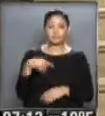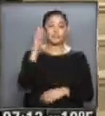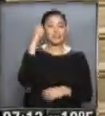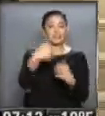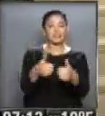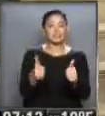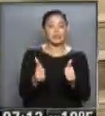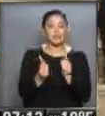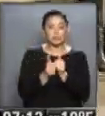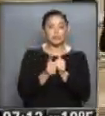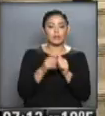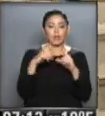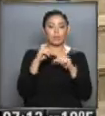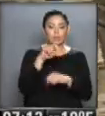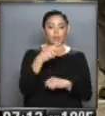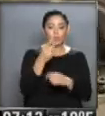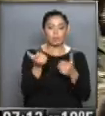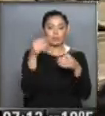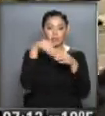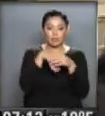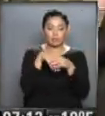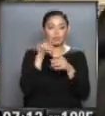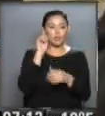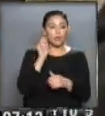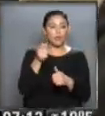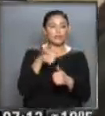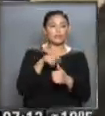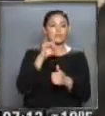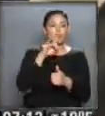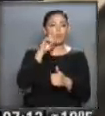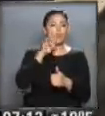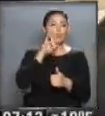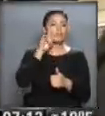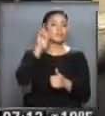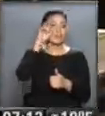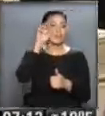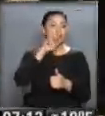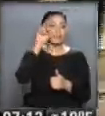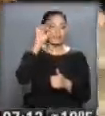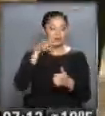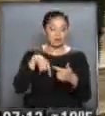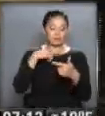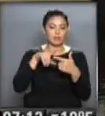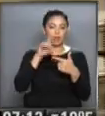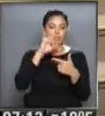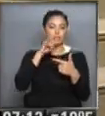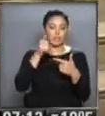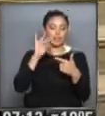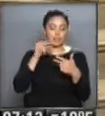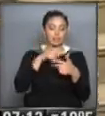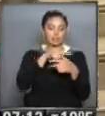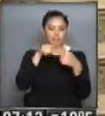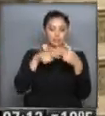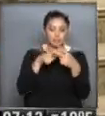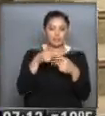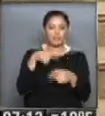Tribunal Oral en lo Penal y Económico número 2, integrado por los jueces Claudio Gutiérrez de la Cárcova, César Osiris Lemos y Luis Gustavo Lozadas, quien tiene previsto